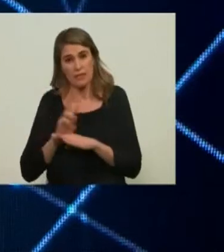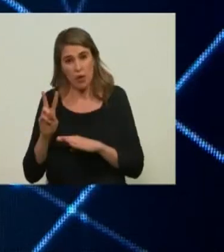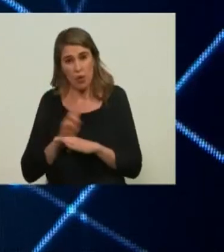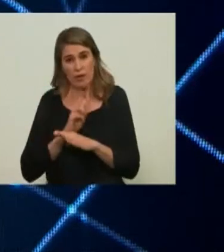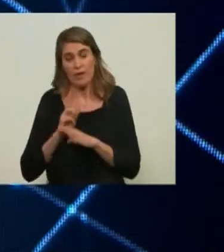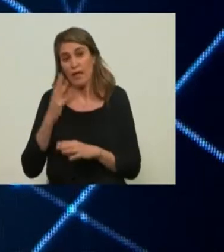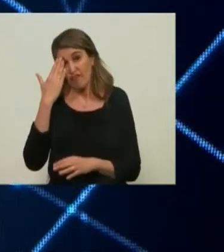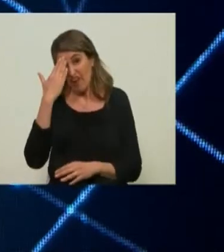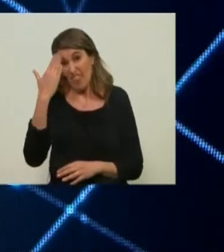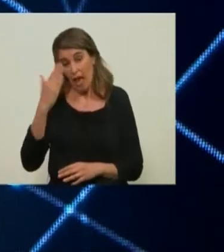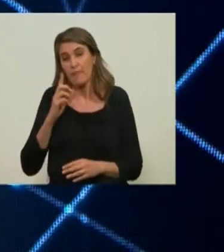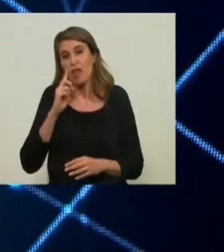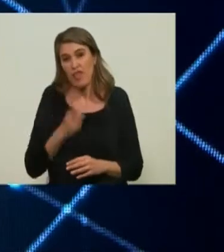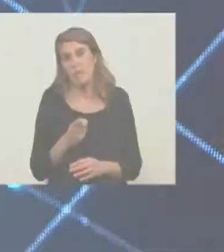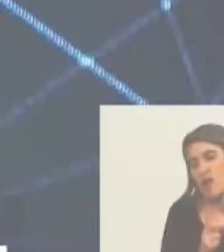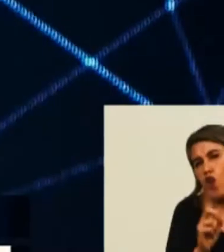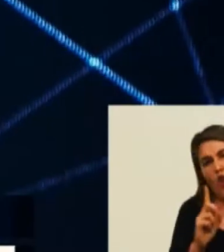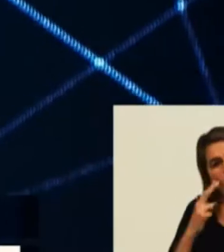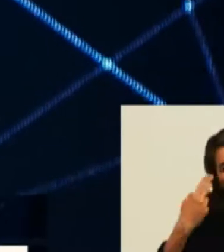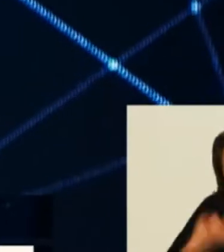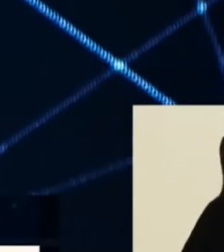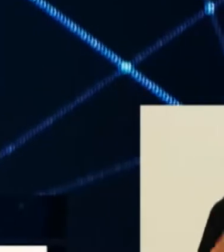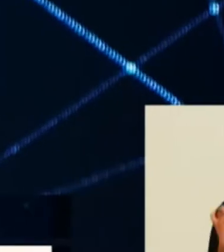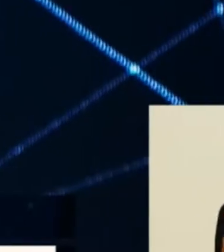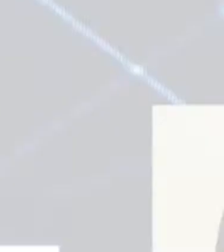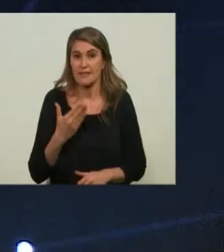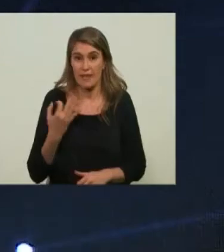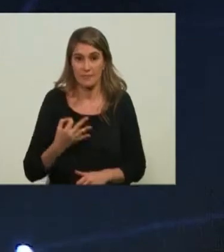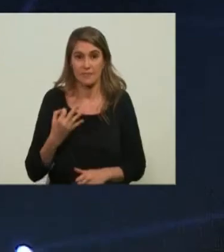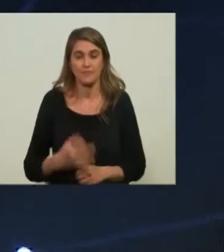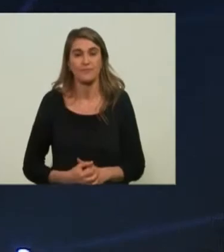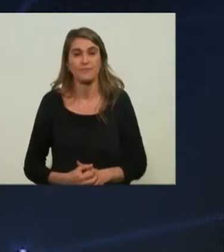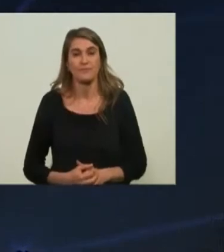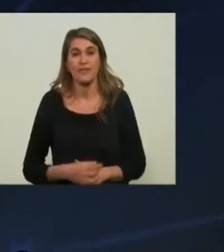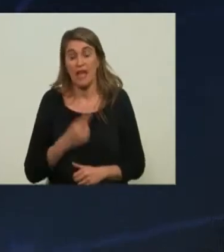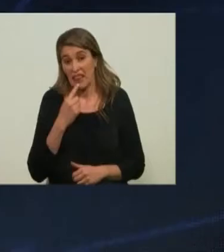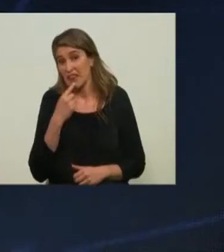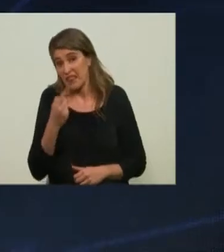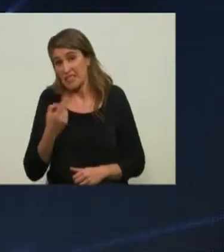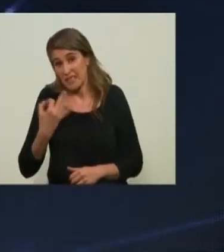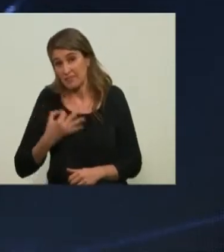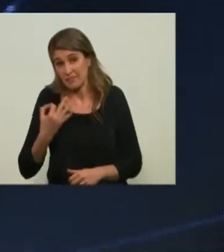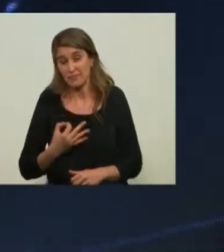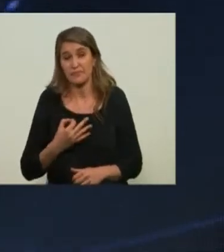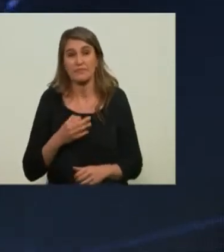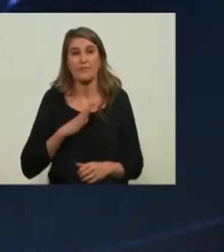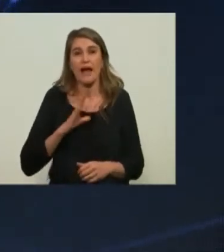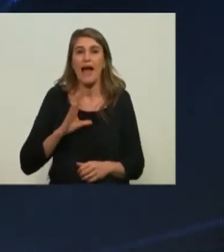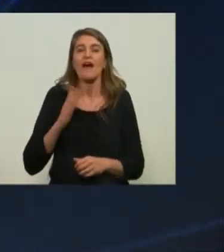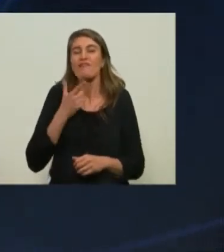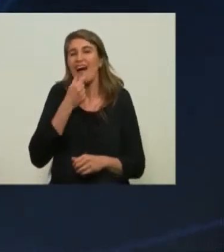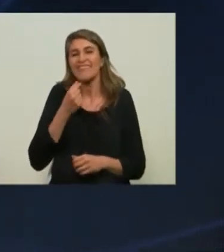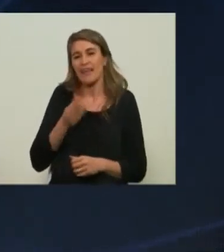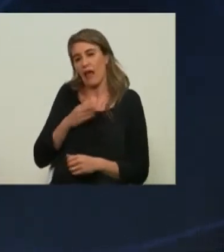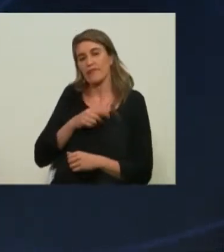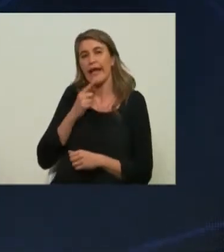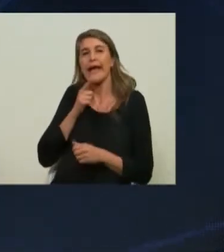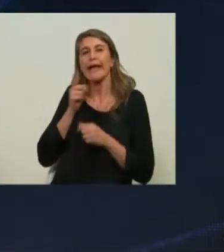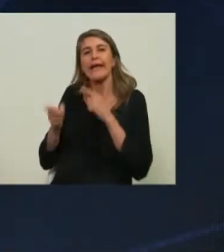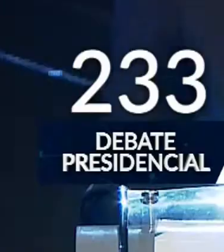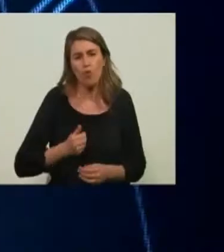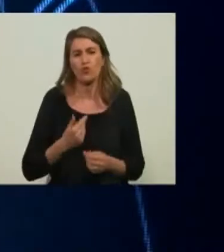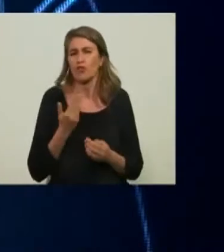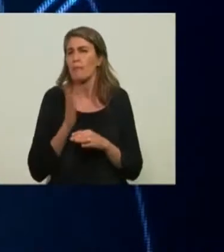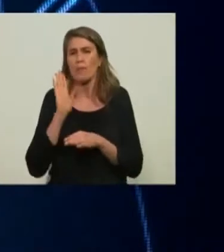El Frente Amplio también incumplió promesas y por eso no es creíble. Bien dicen que siendo oposición es fácil criticar y otros tienen que